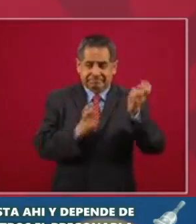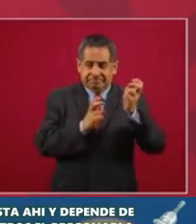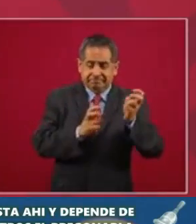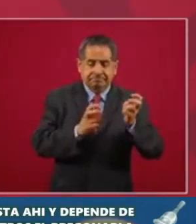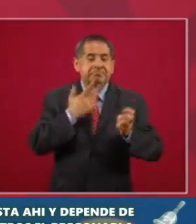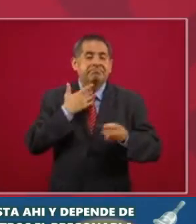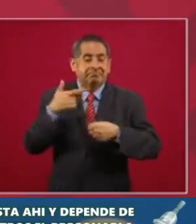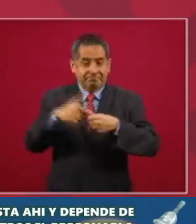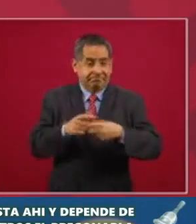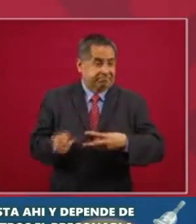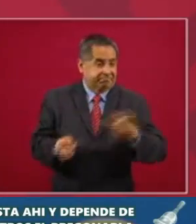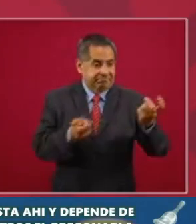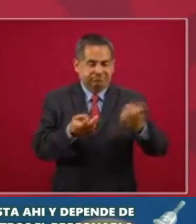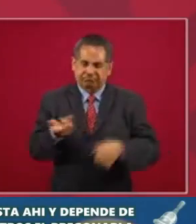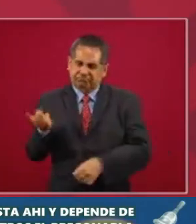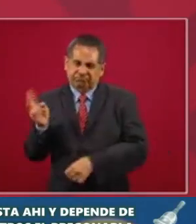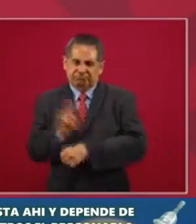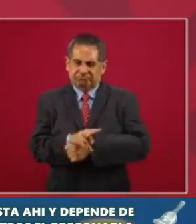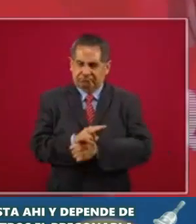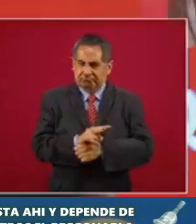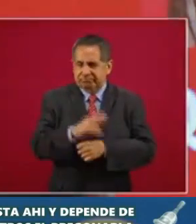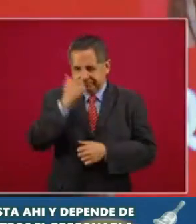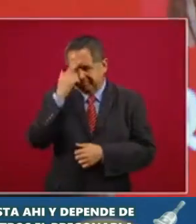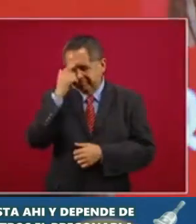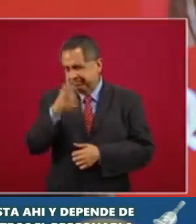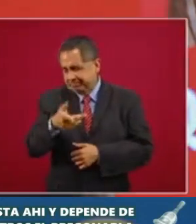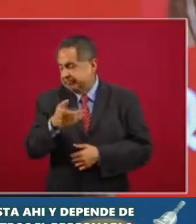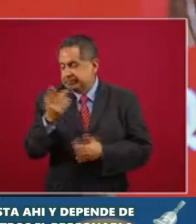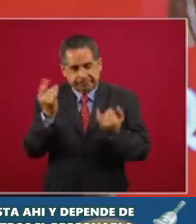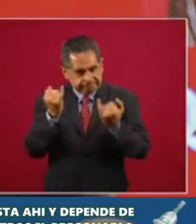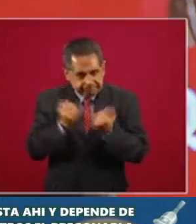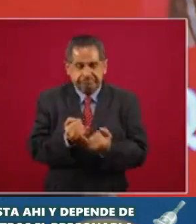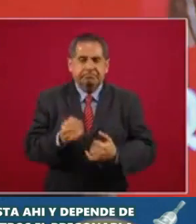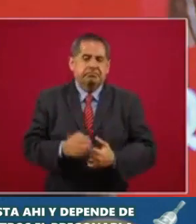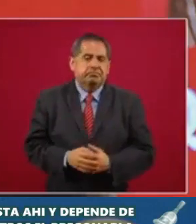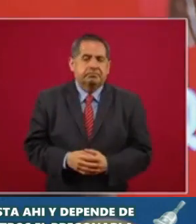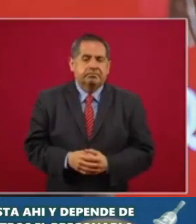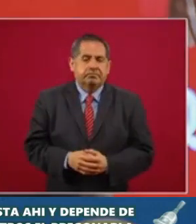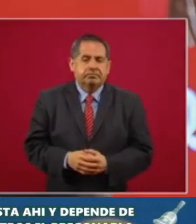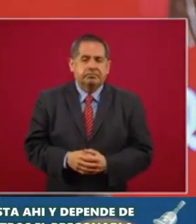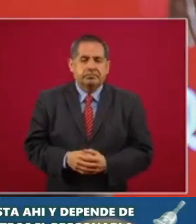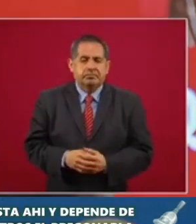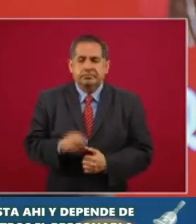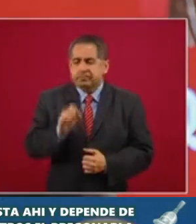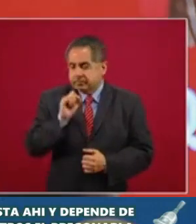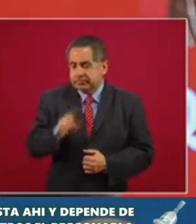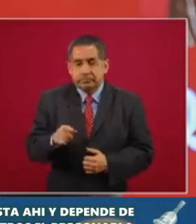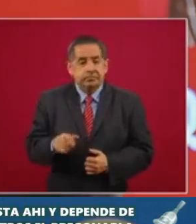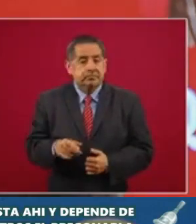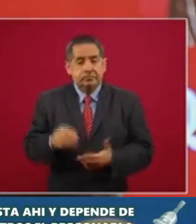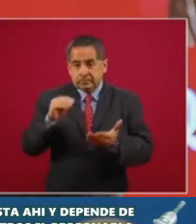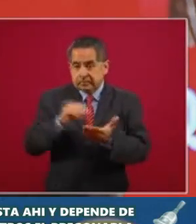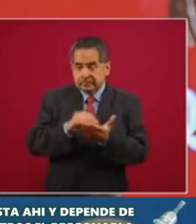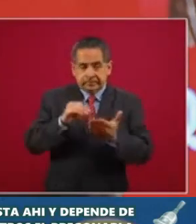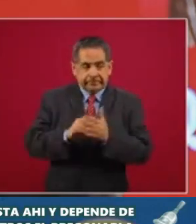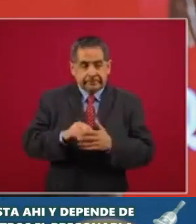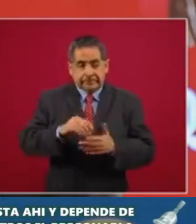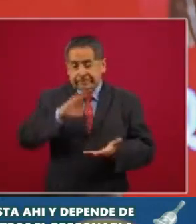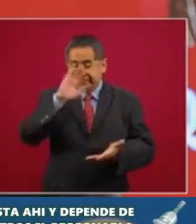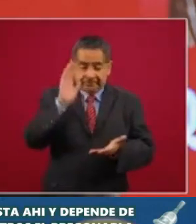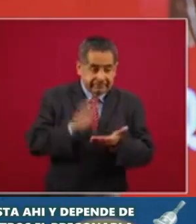gasolinas 80 mil barriles diarios ahora todavía no podemos